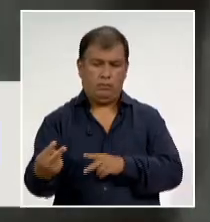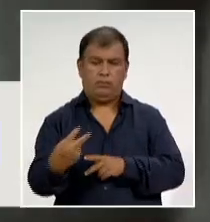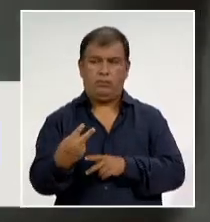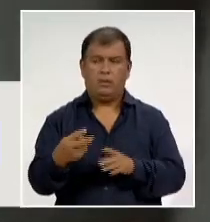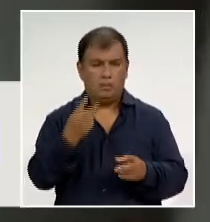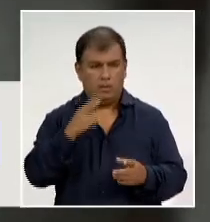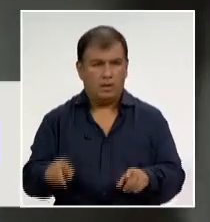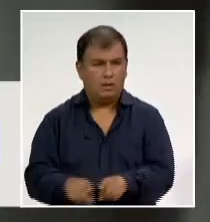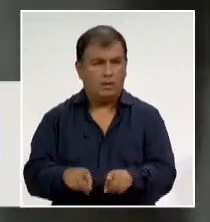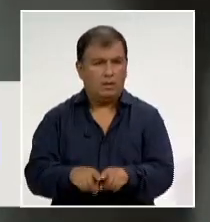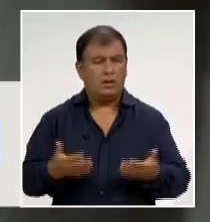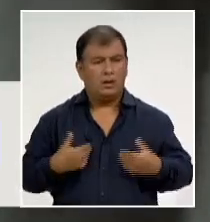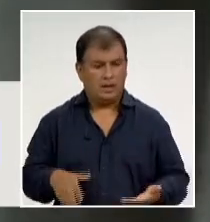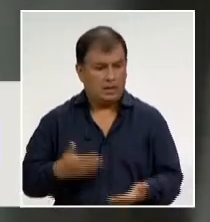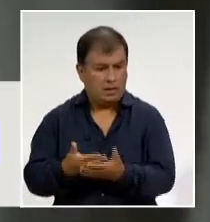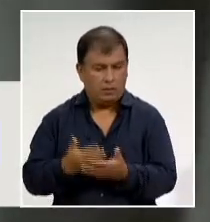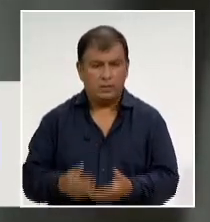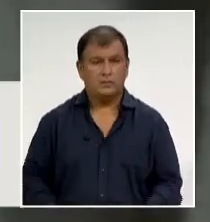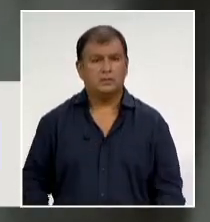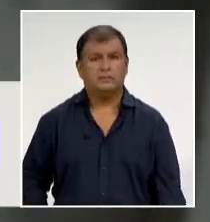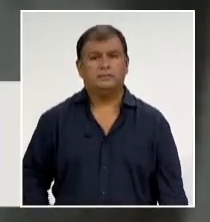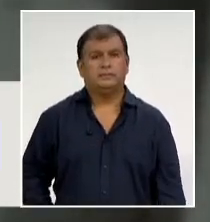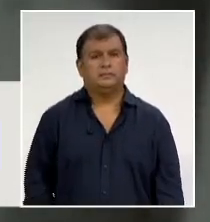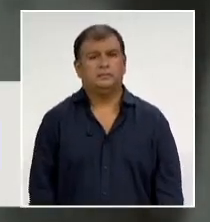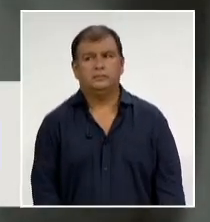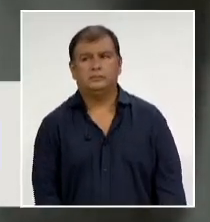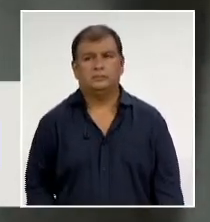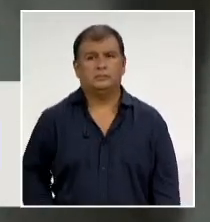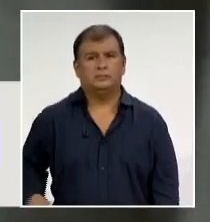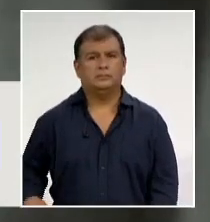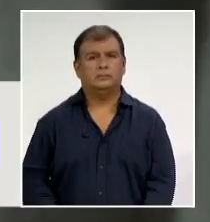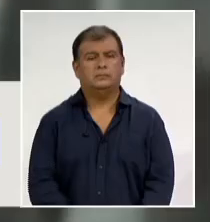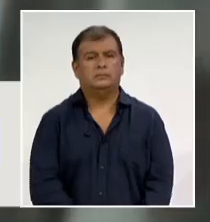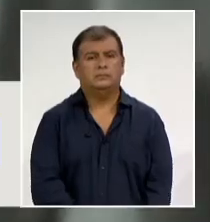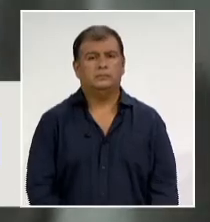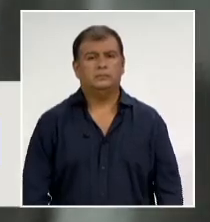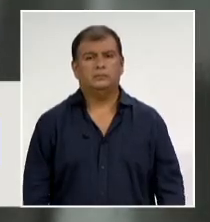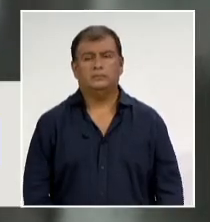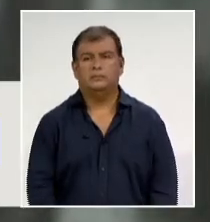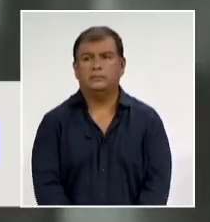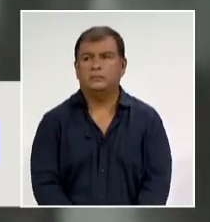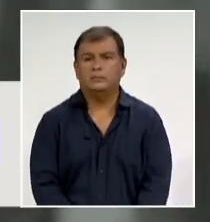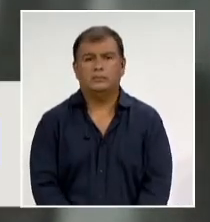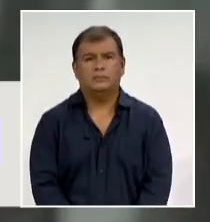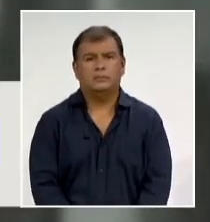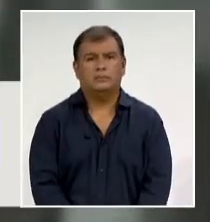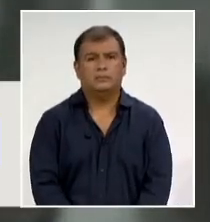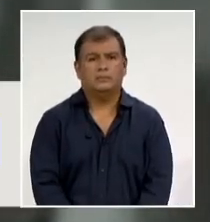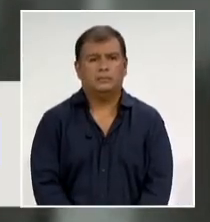como estamos mostrando. Llegó el vehículo, esperó, bajó el conductor, pero después volvió a subir y se colocó en este